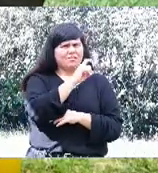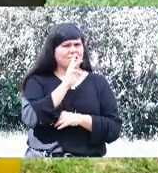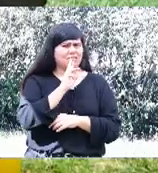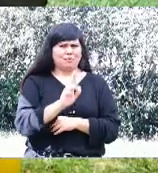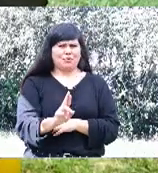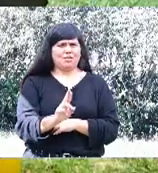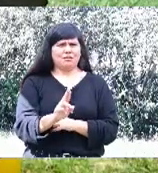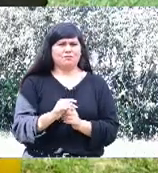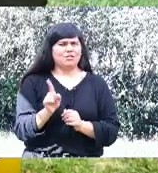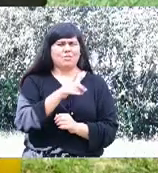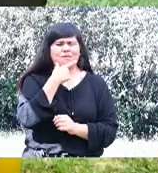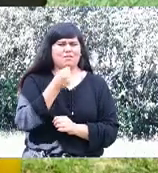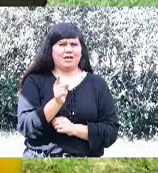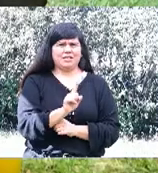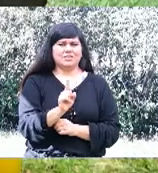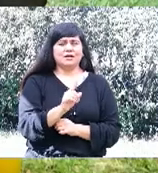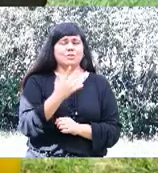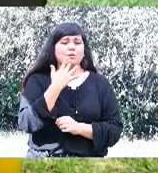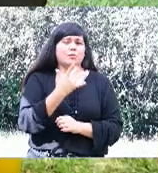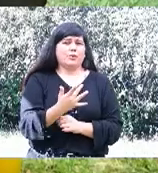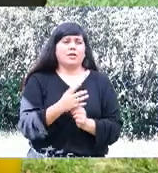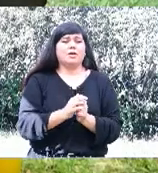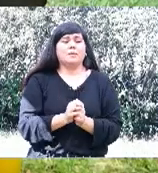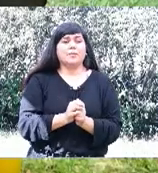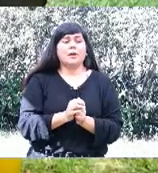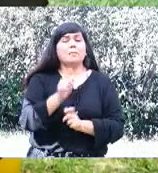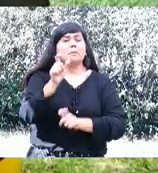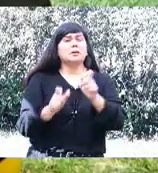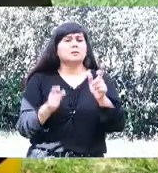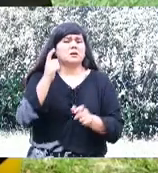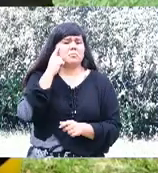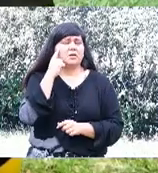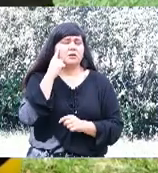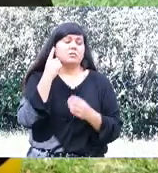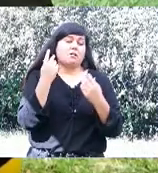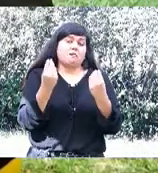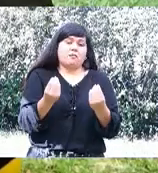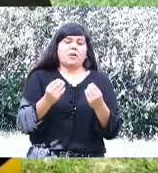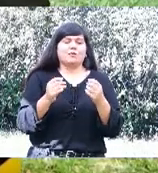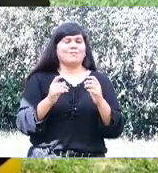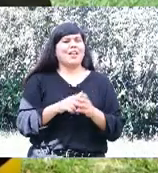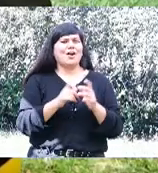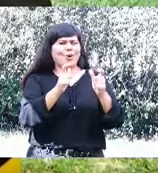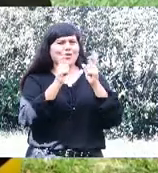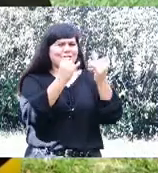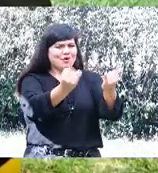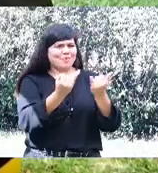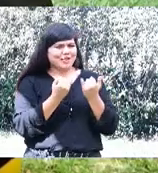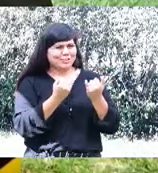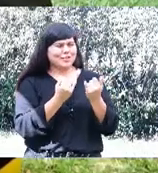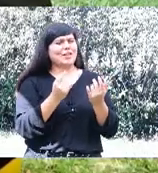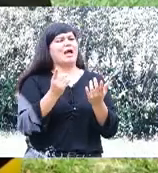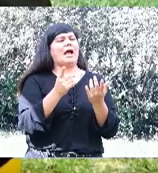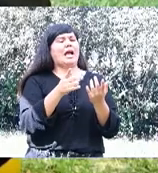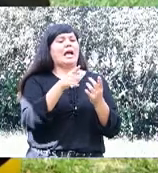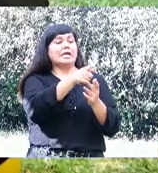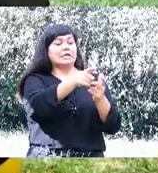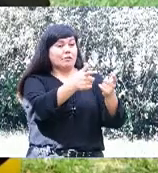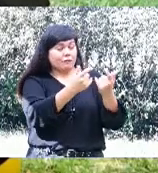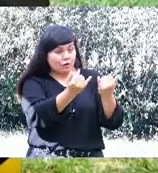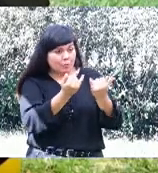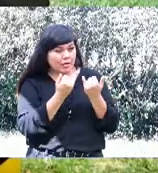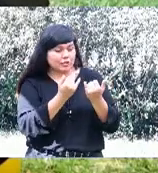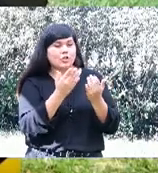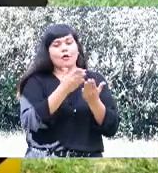respuesta no es fácil porque la gente tiende a pensar que bueno vamos contr controlar la información vamos a ver los vamos a detener cierto flujos